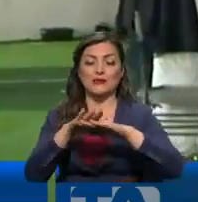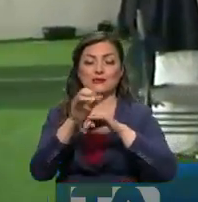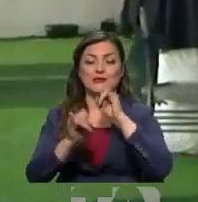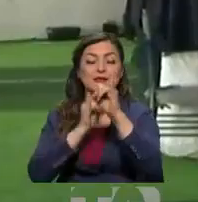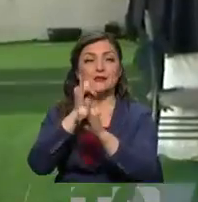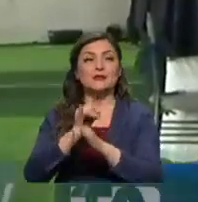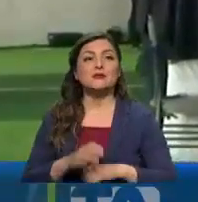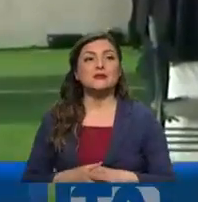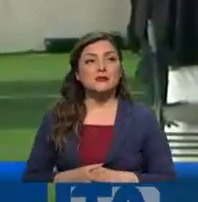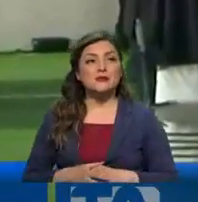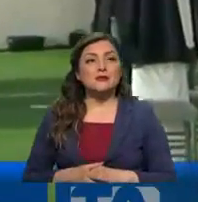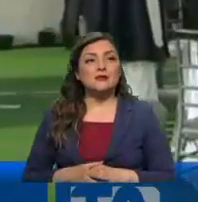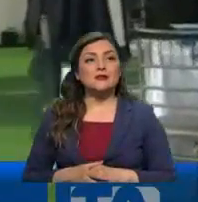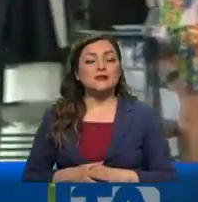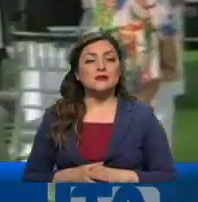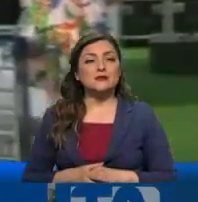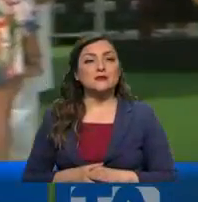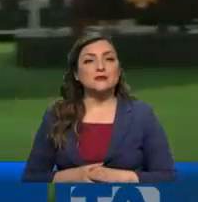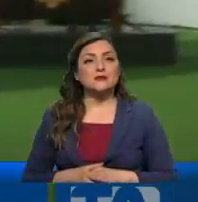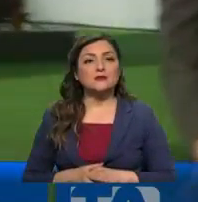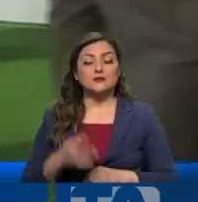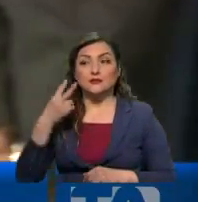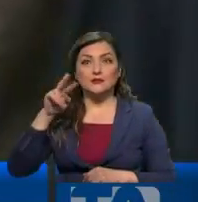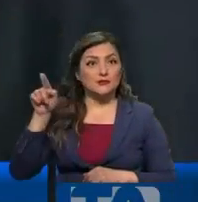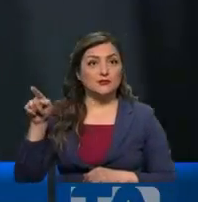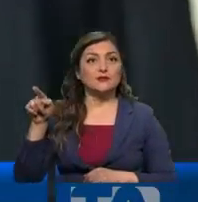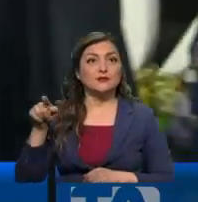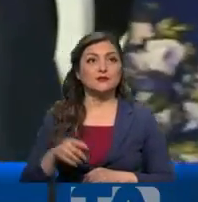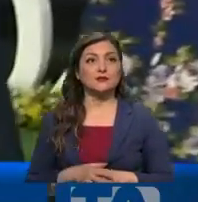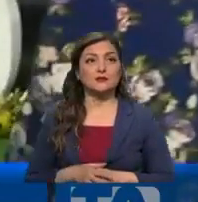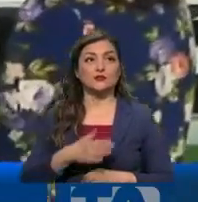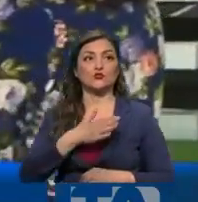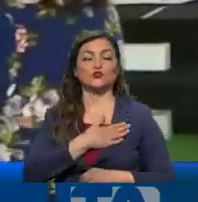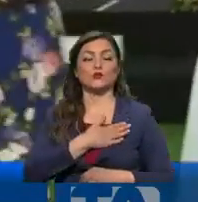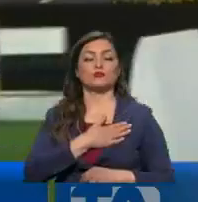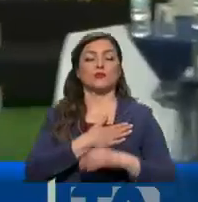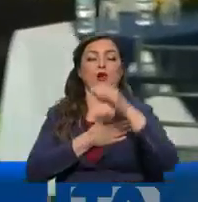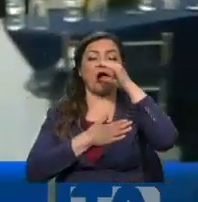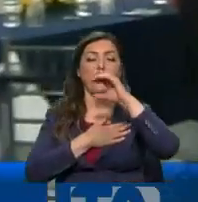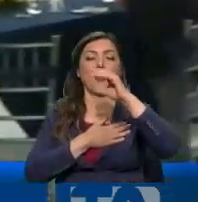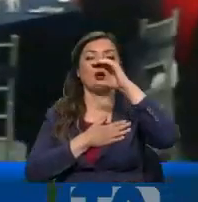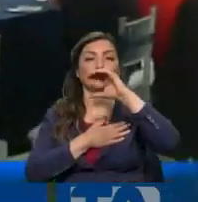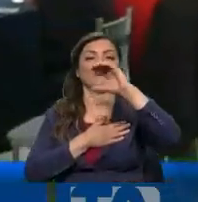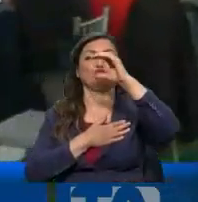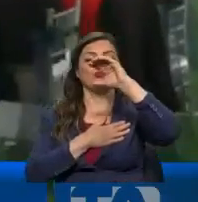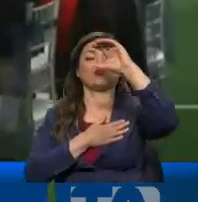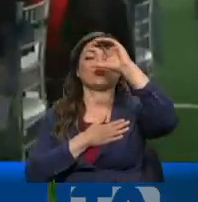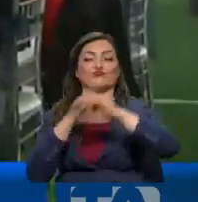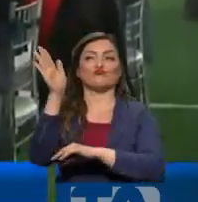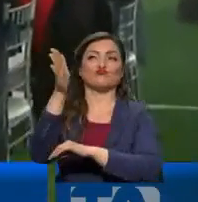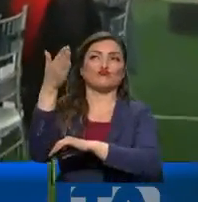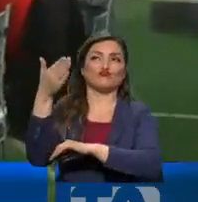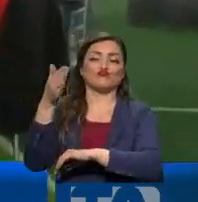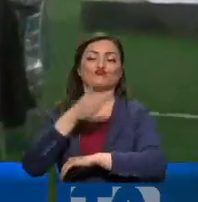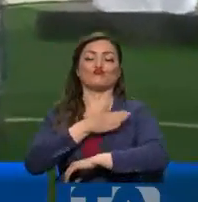bachillerato internacional. Como vemos, a esta hora de la mañana ya está sonando, siendo las 9:13, el himno nacional de la República